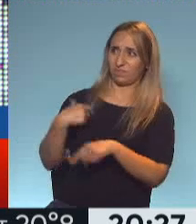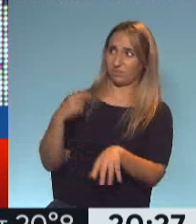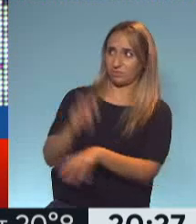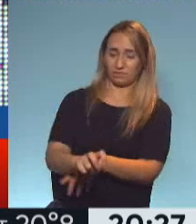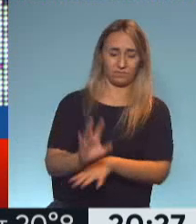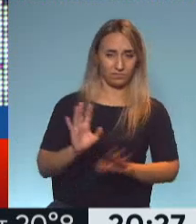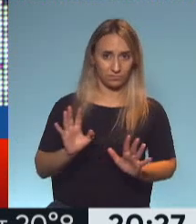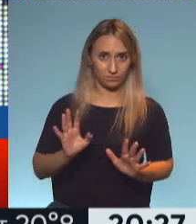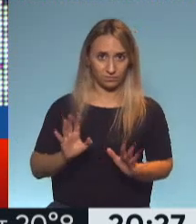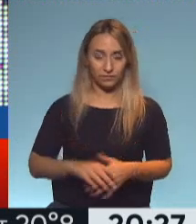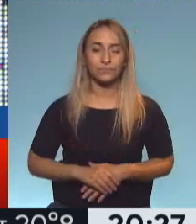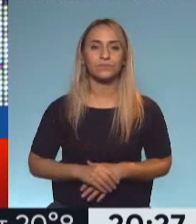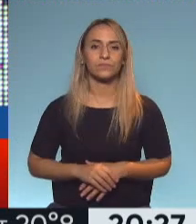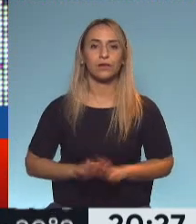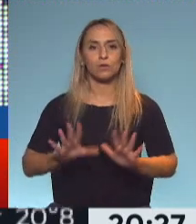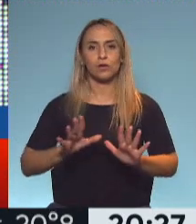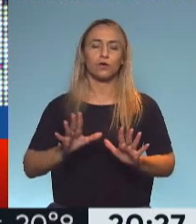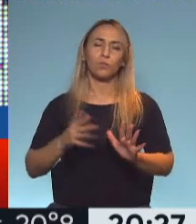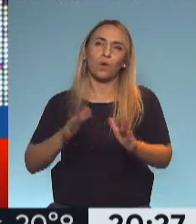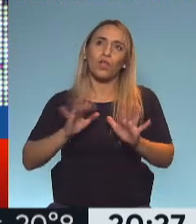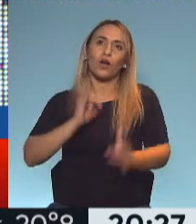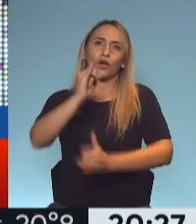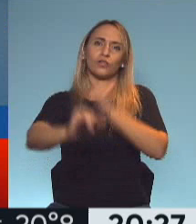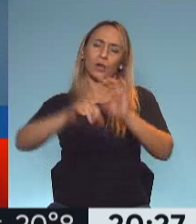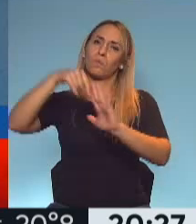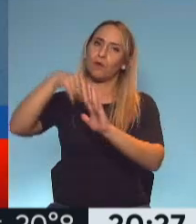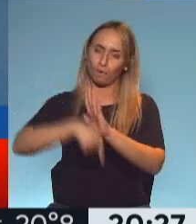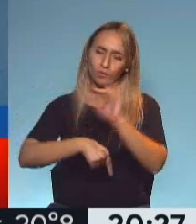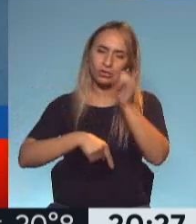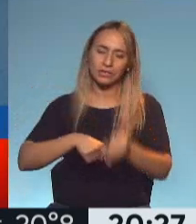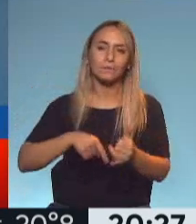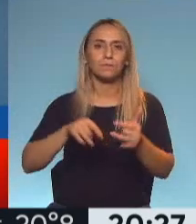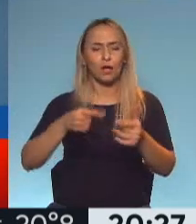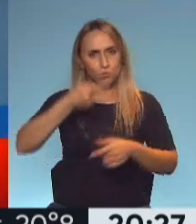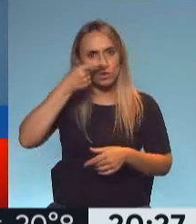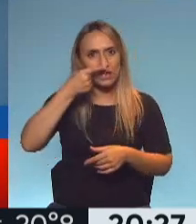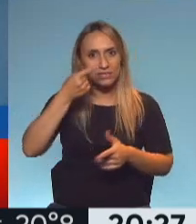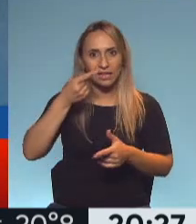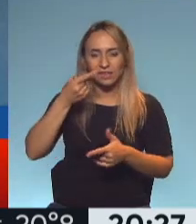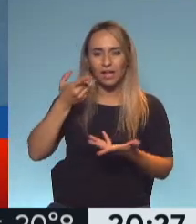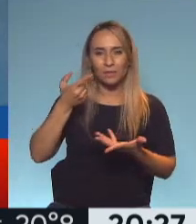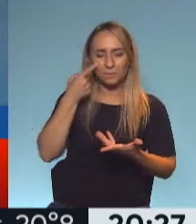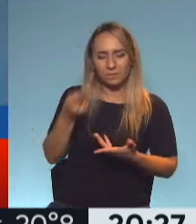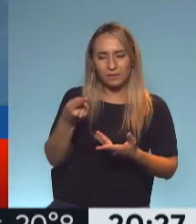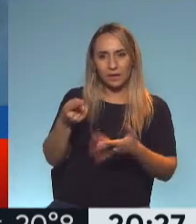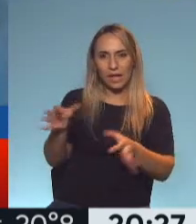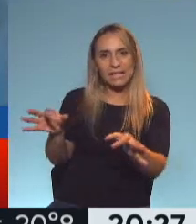Bueno, daría como para ir desarrollando más el tema, pero es muy interesante ver esas islas que no